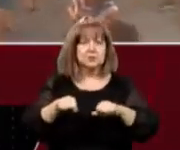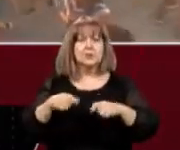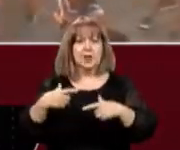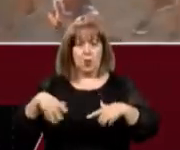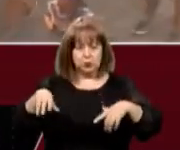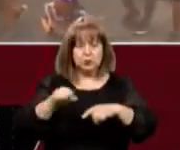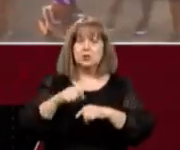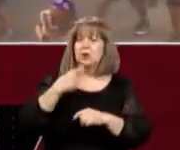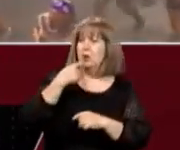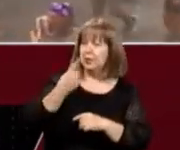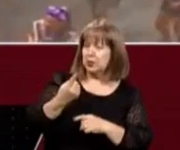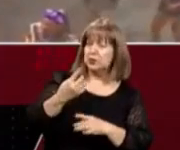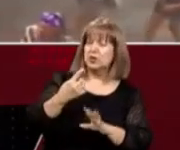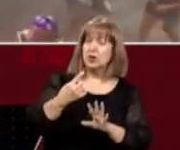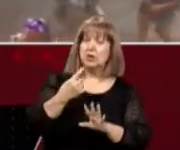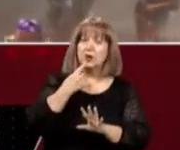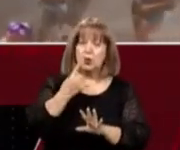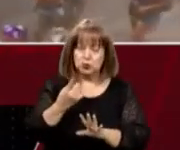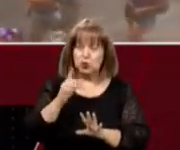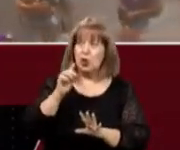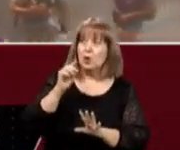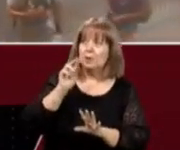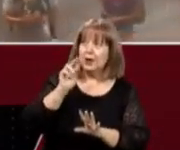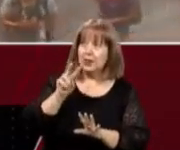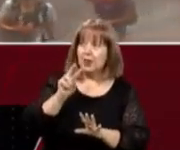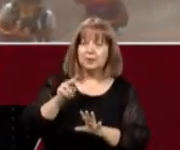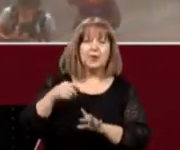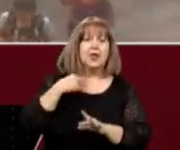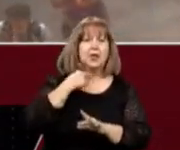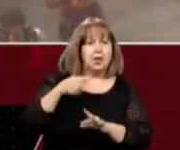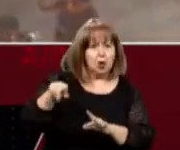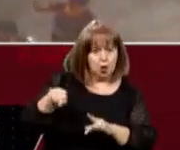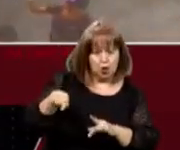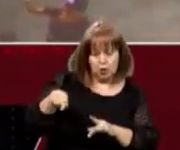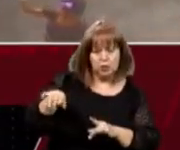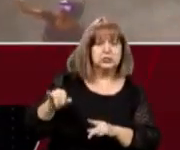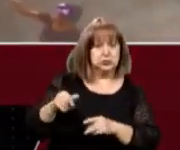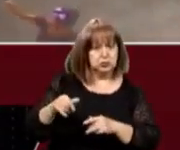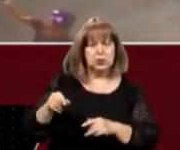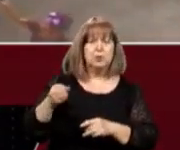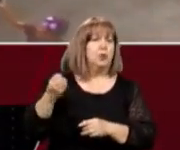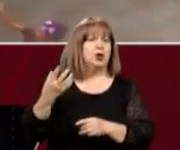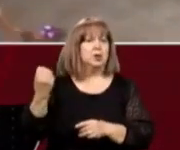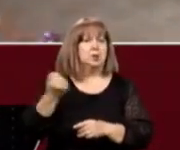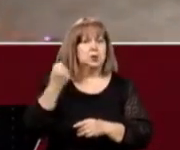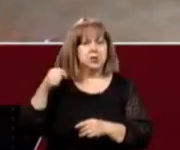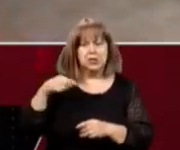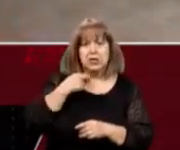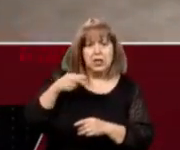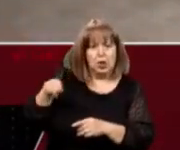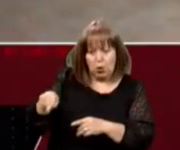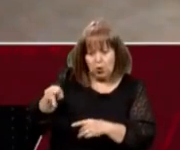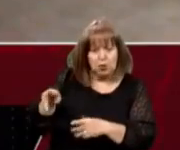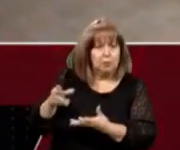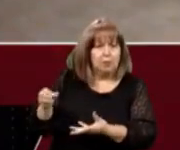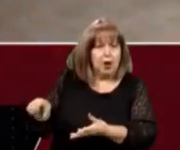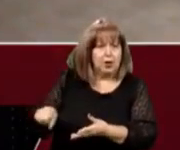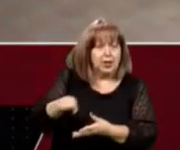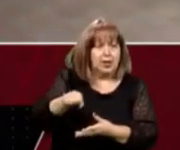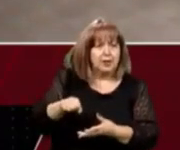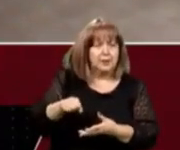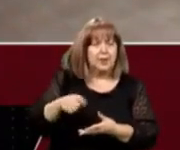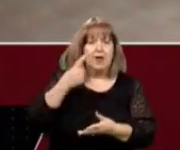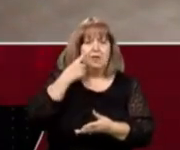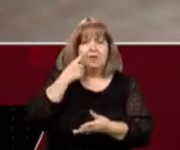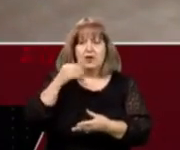preguntar, ¿te puedo hacer una consulta? ¿Viniste con tu hijo? Sí, mi hijo. ¿Por qué es importante para vos traer a tu hijo a esta marcha y